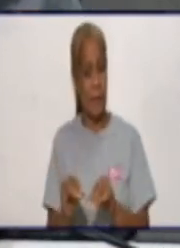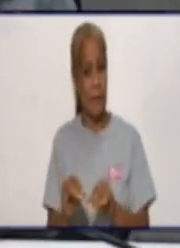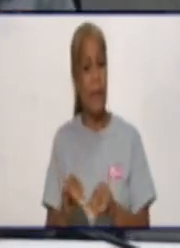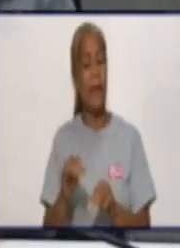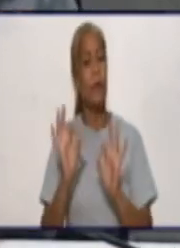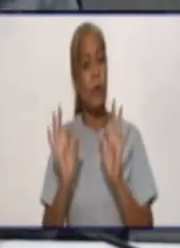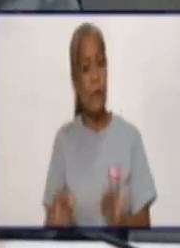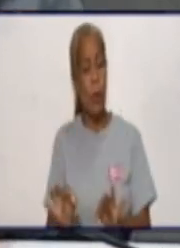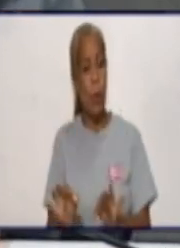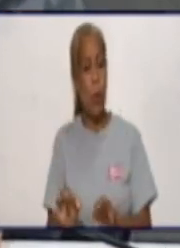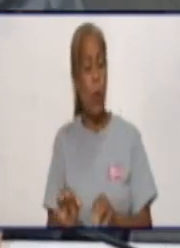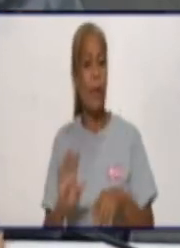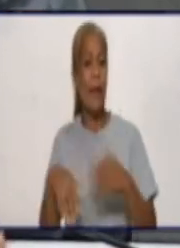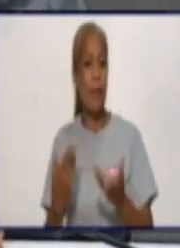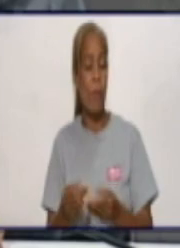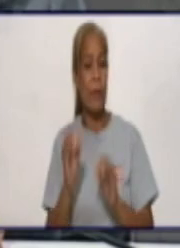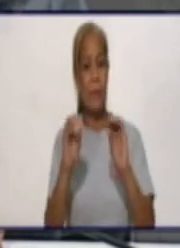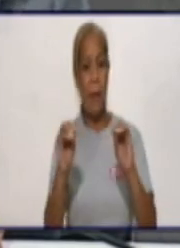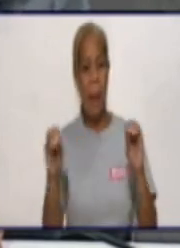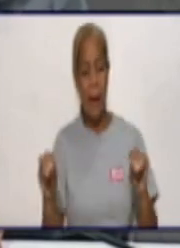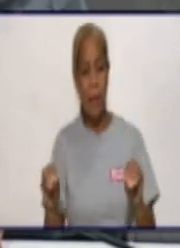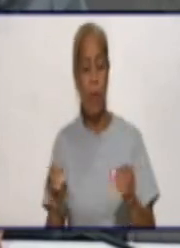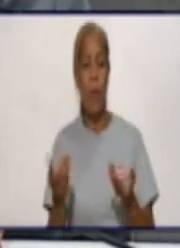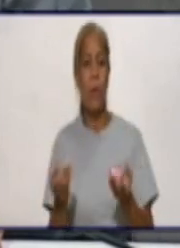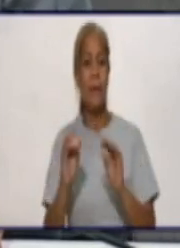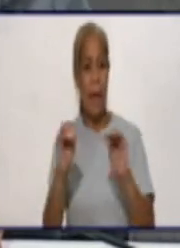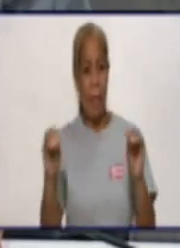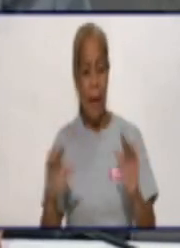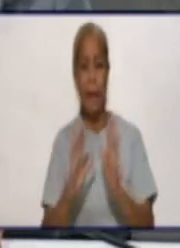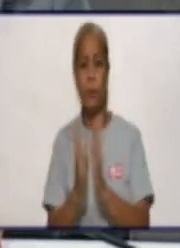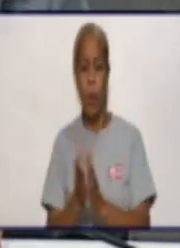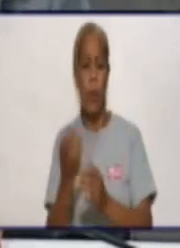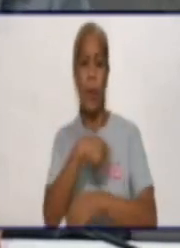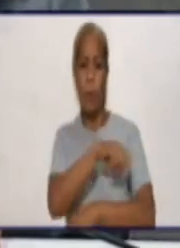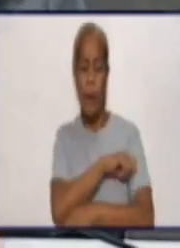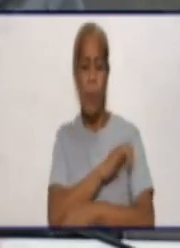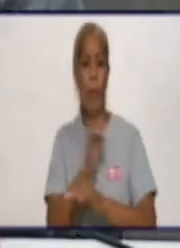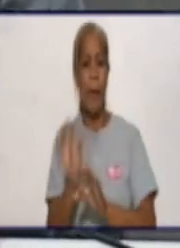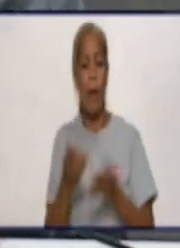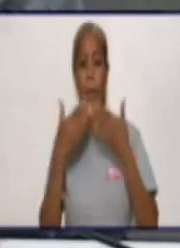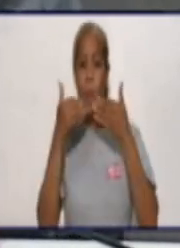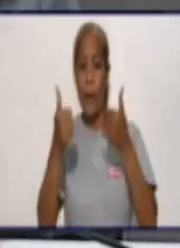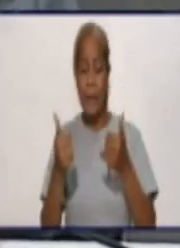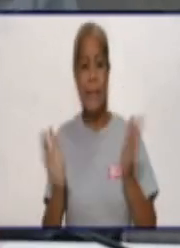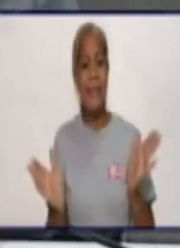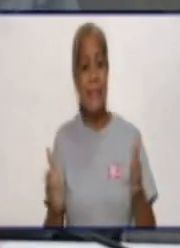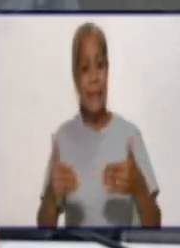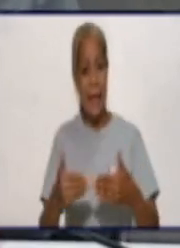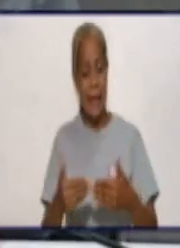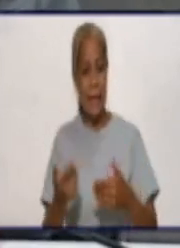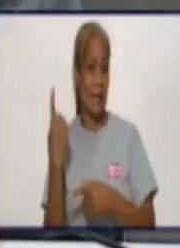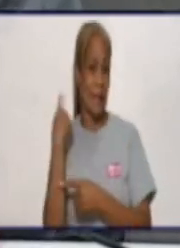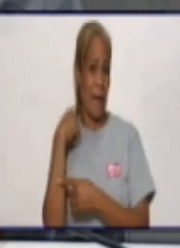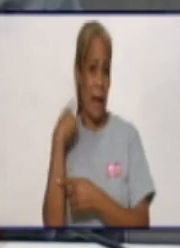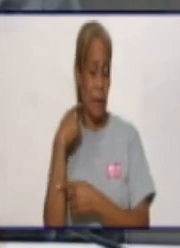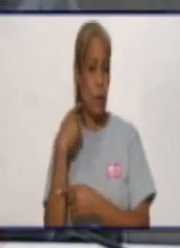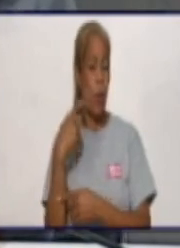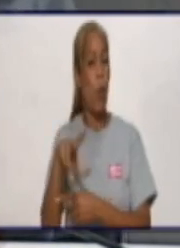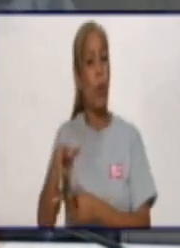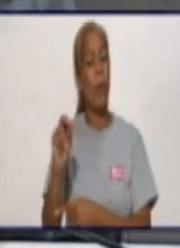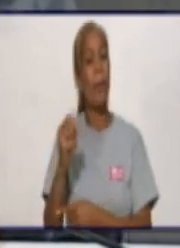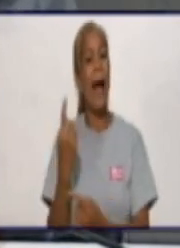convocar el secretario a un buen cierre de año apertura de un próximo además con nuevos bríos con nuevas alternativas con nuestra